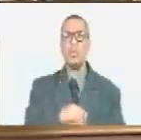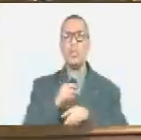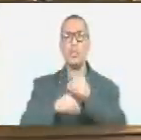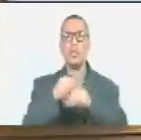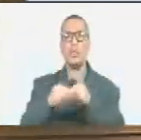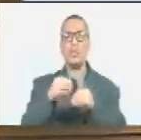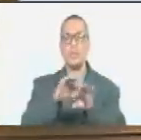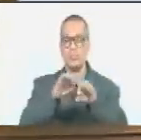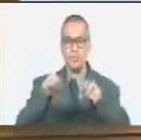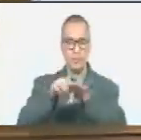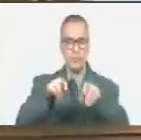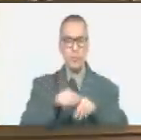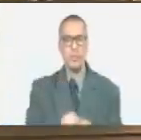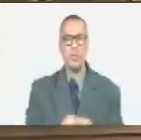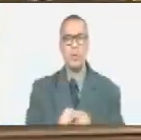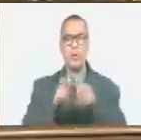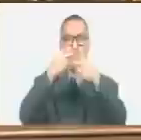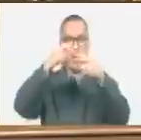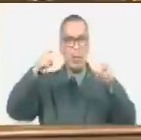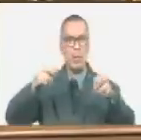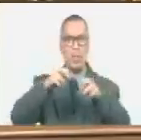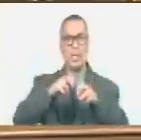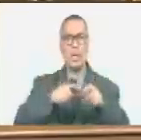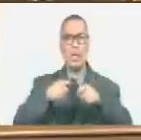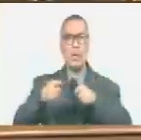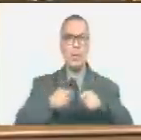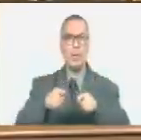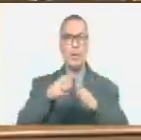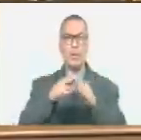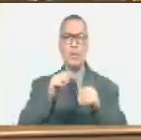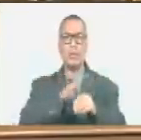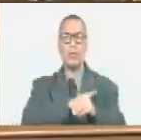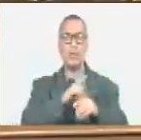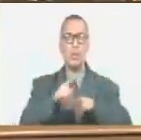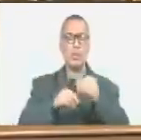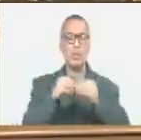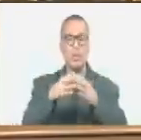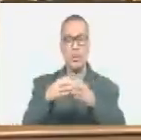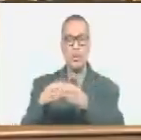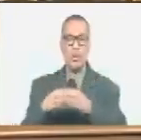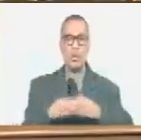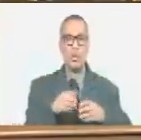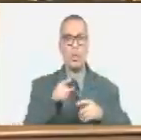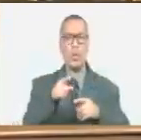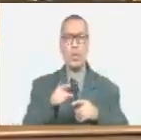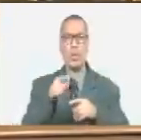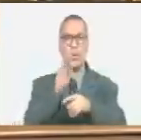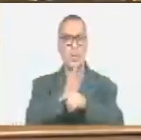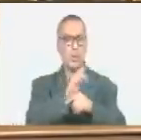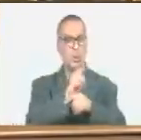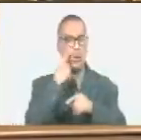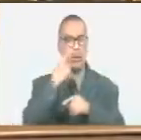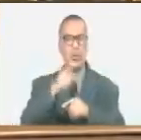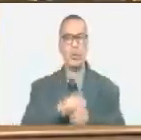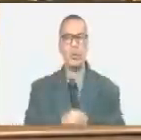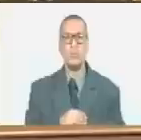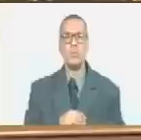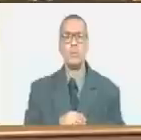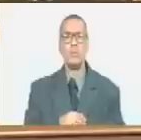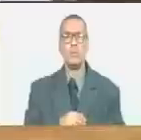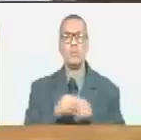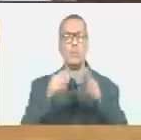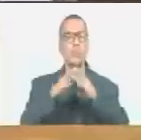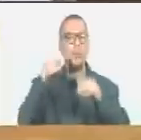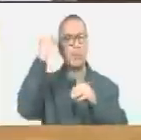siguiente manera. Epígrafe, administración de bienes, objeto de medidas cautelares. Es todo, ciudadano presidente.